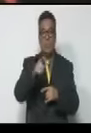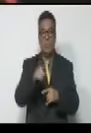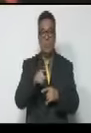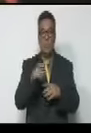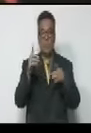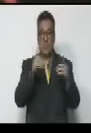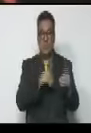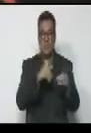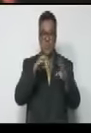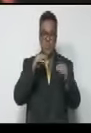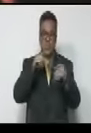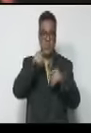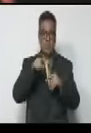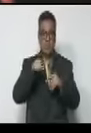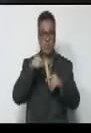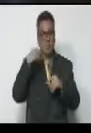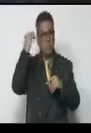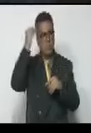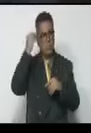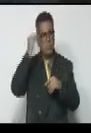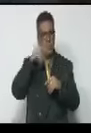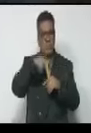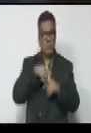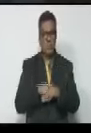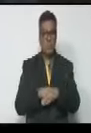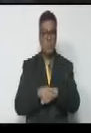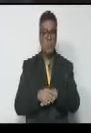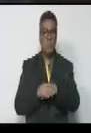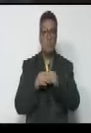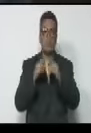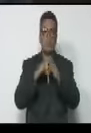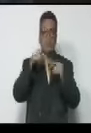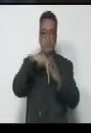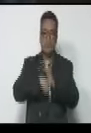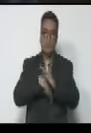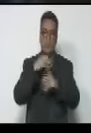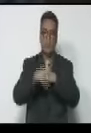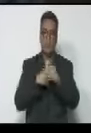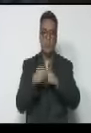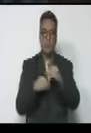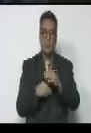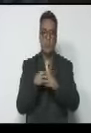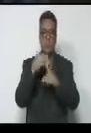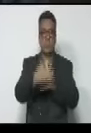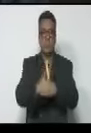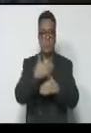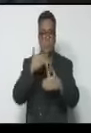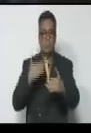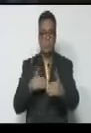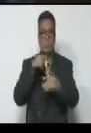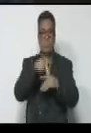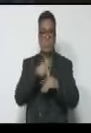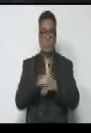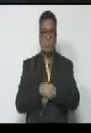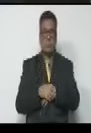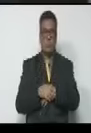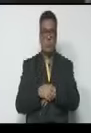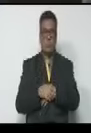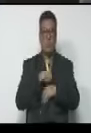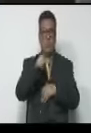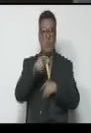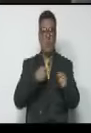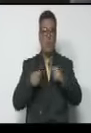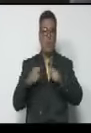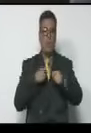debate hacer un análisis del trasfondo que subyace detrás de esta vieja